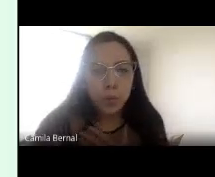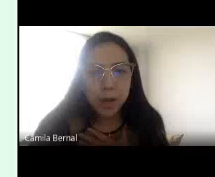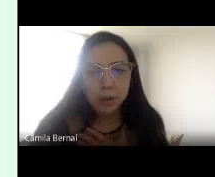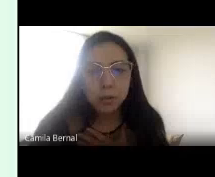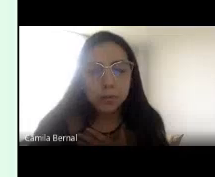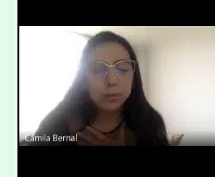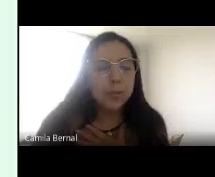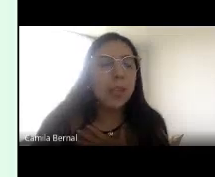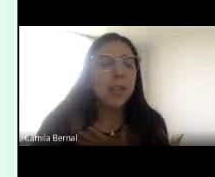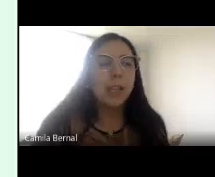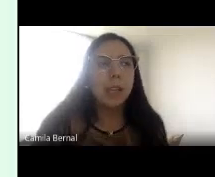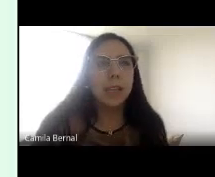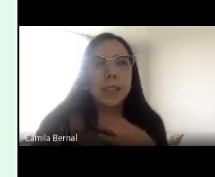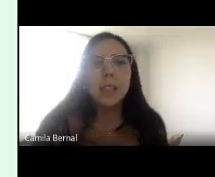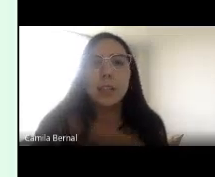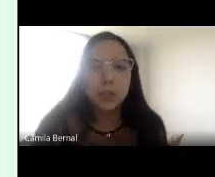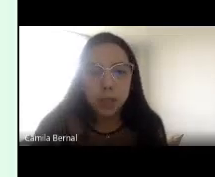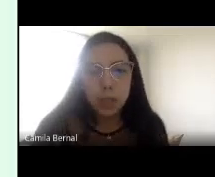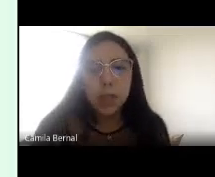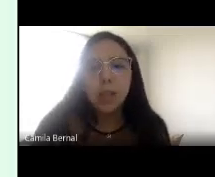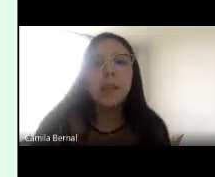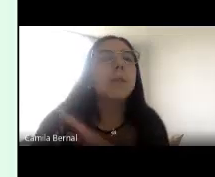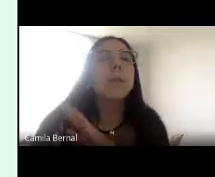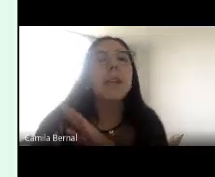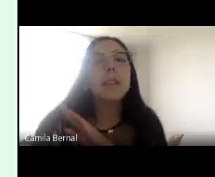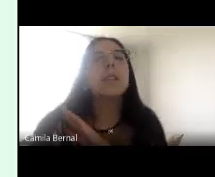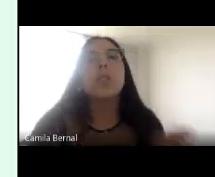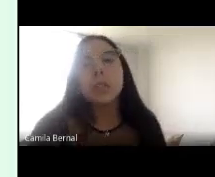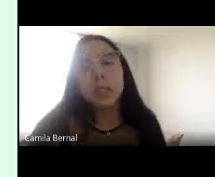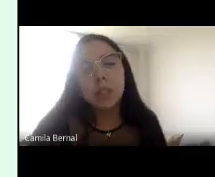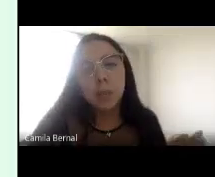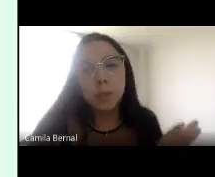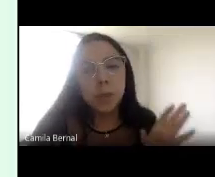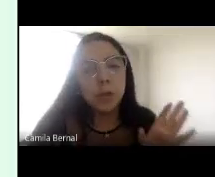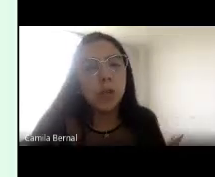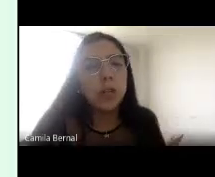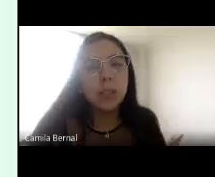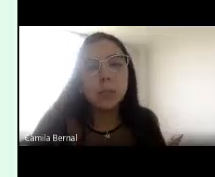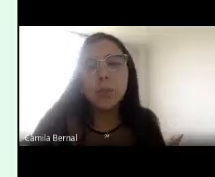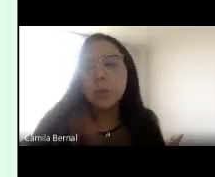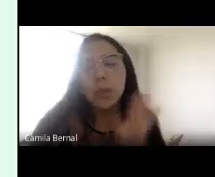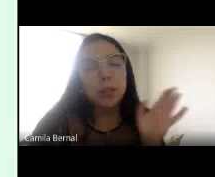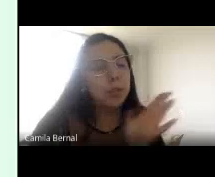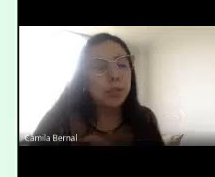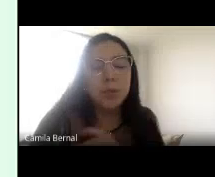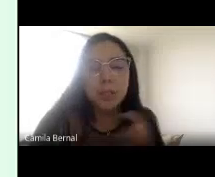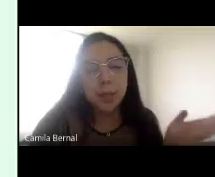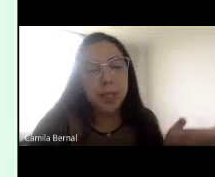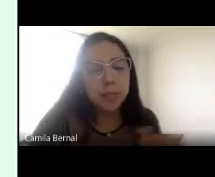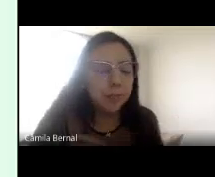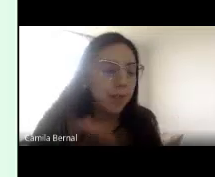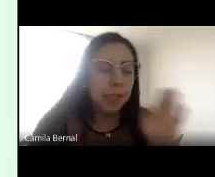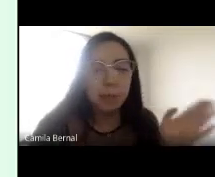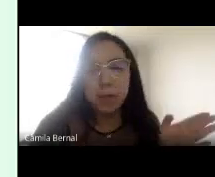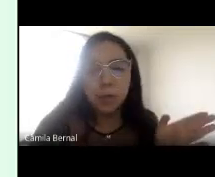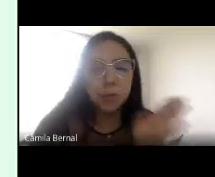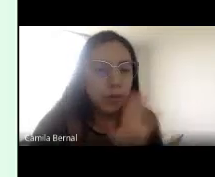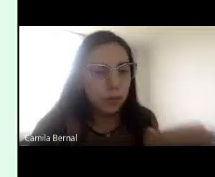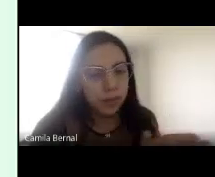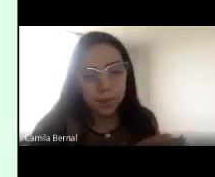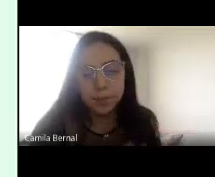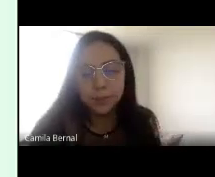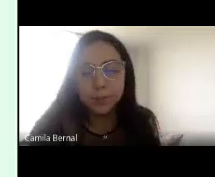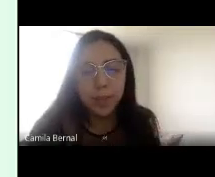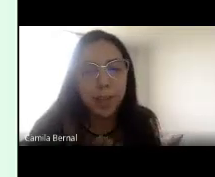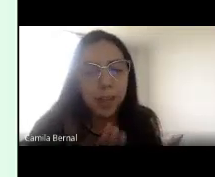consumo humano, tiene que sí o sí eliminarse todo este tipo de microorganismos, porque si no vamos a terminar en el baño